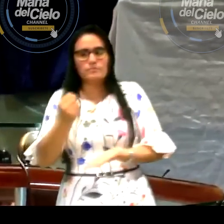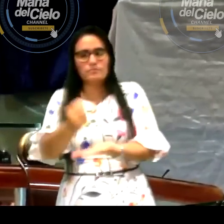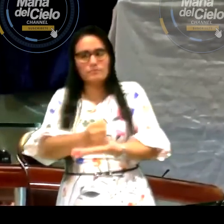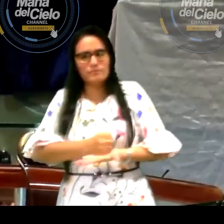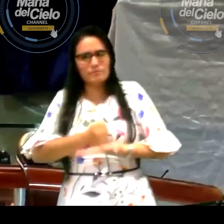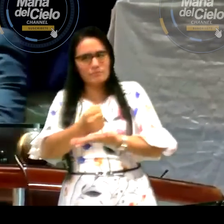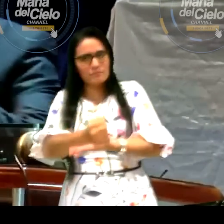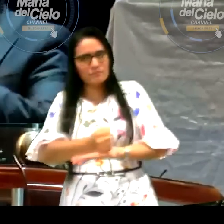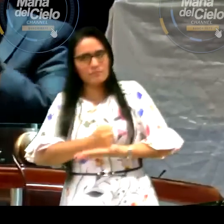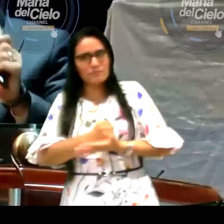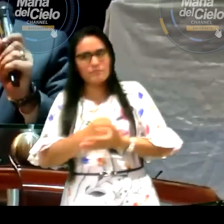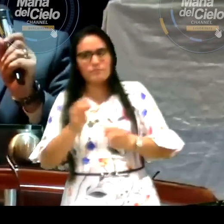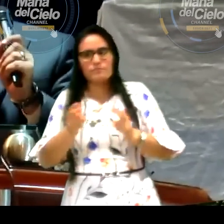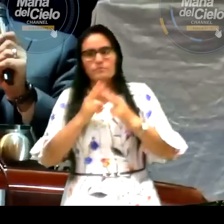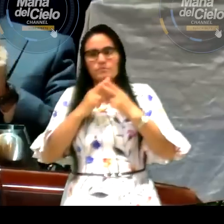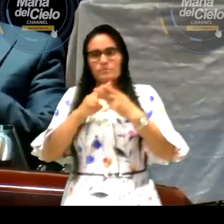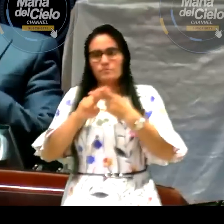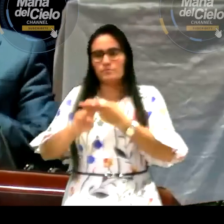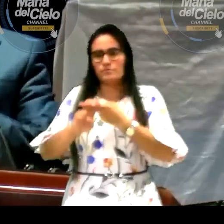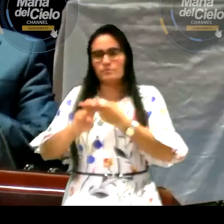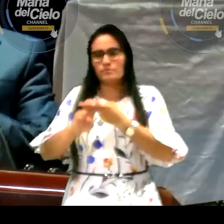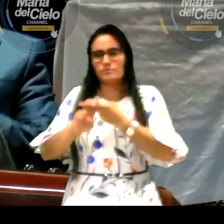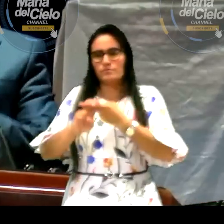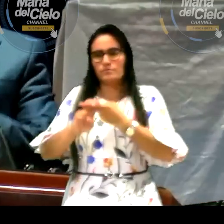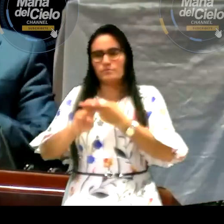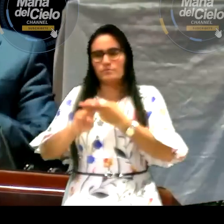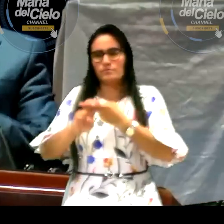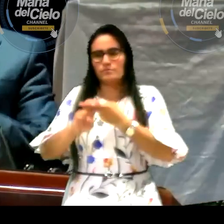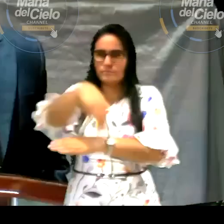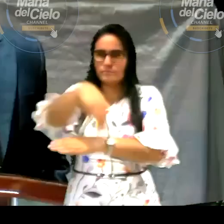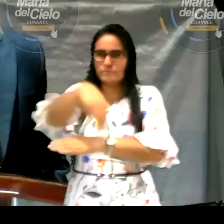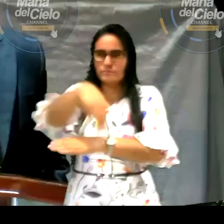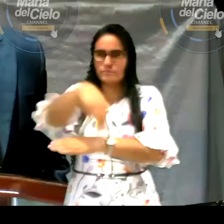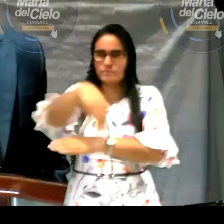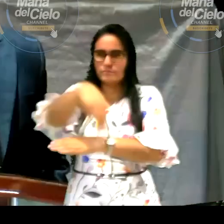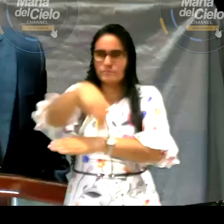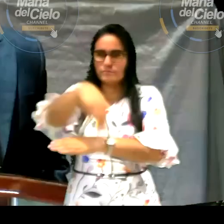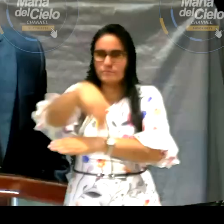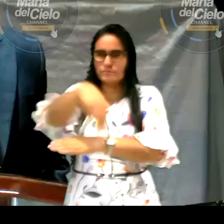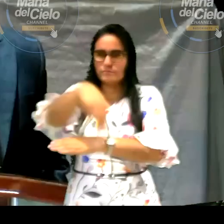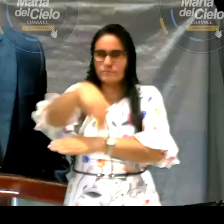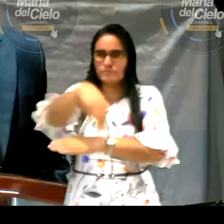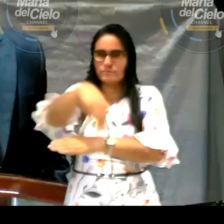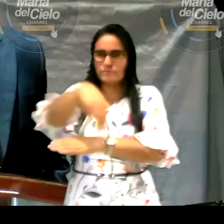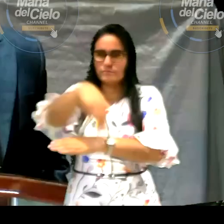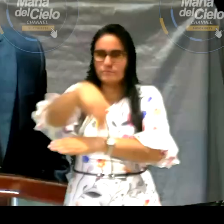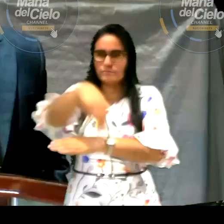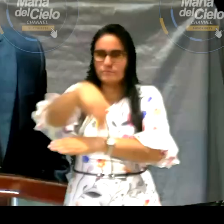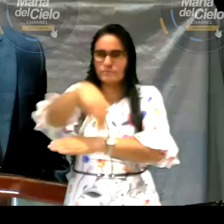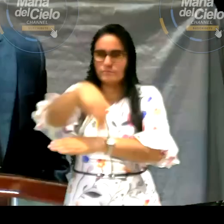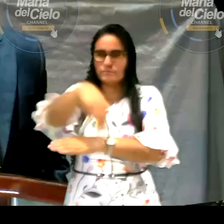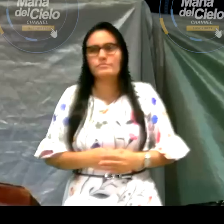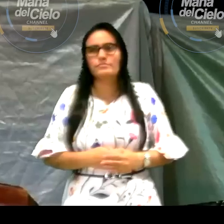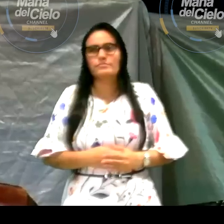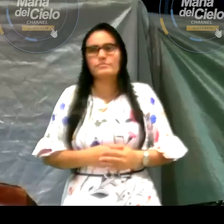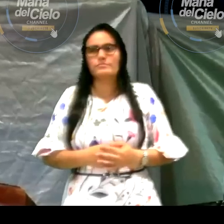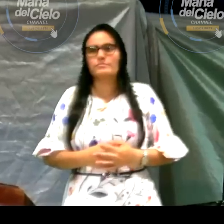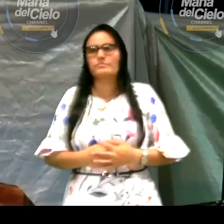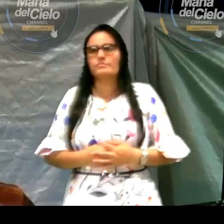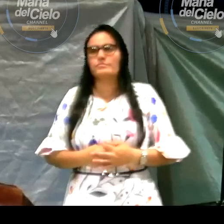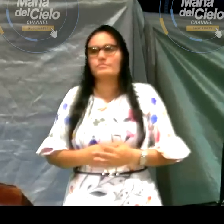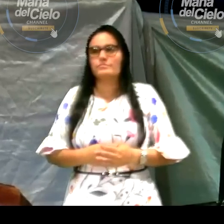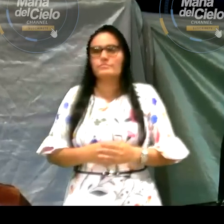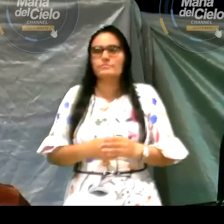y lo tiramos a él para que se sane. Nadie. Porque cuando hay intereses de por medio, cada uno busca lo propio.